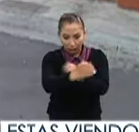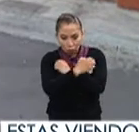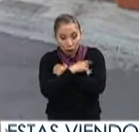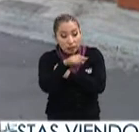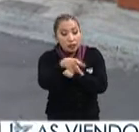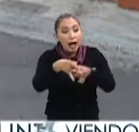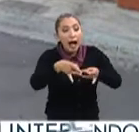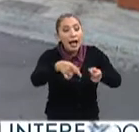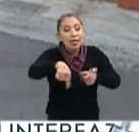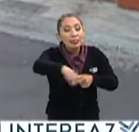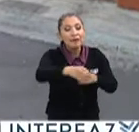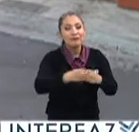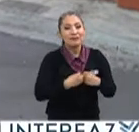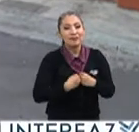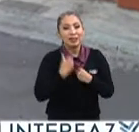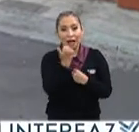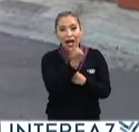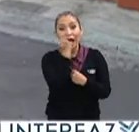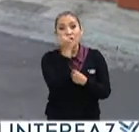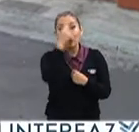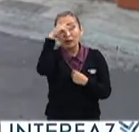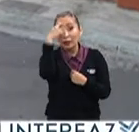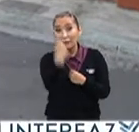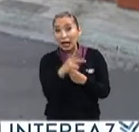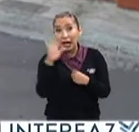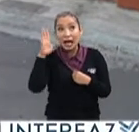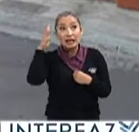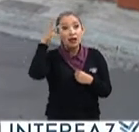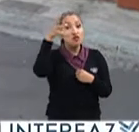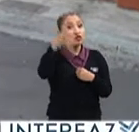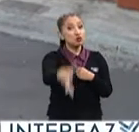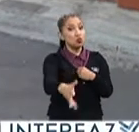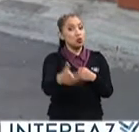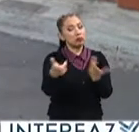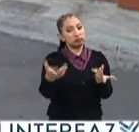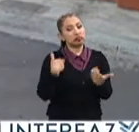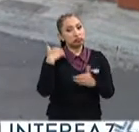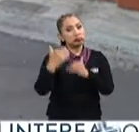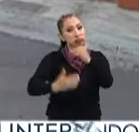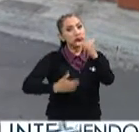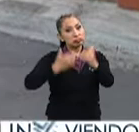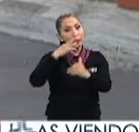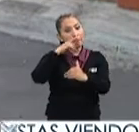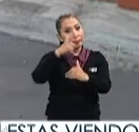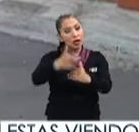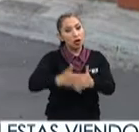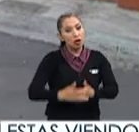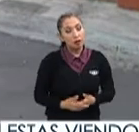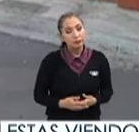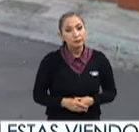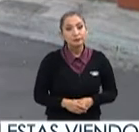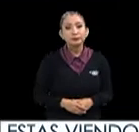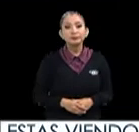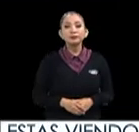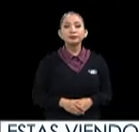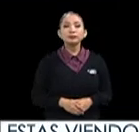pues la calidad de vida de nuestro país y el futuro de nuestro país pues irá en mejores